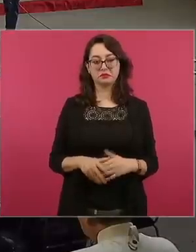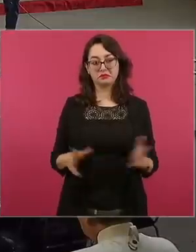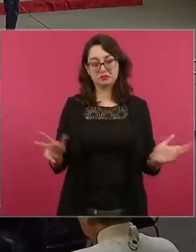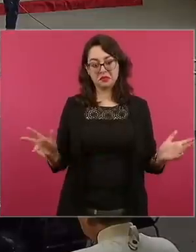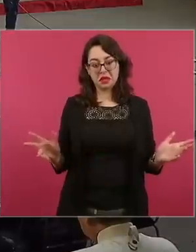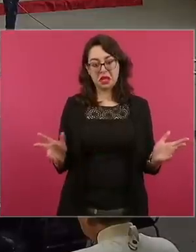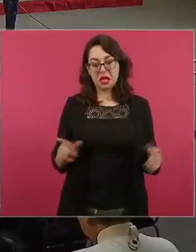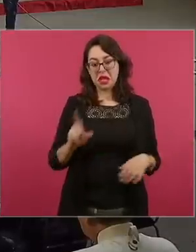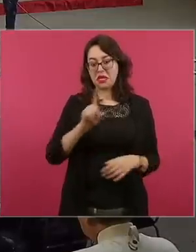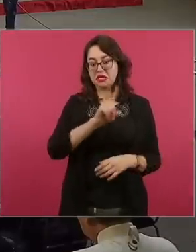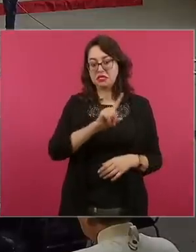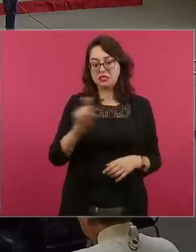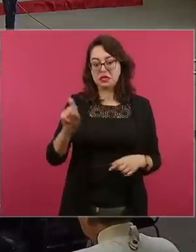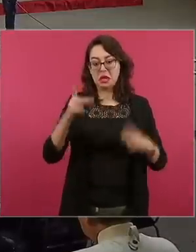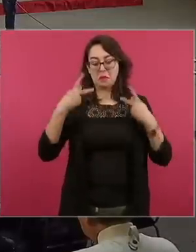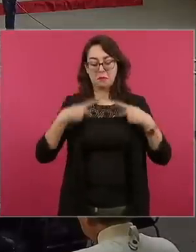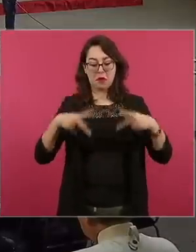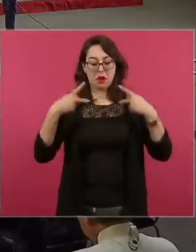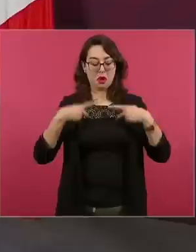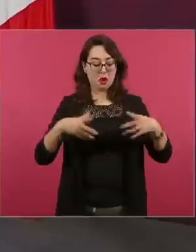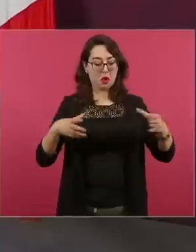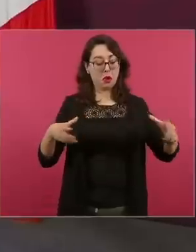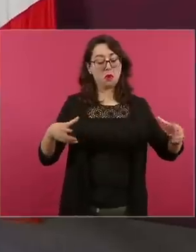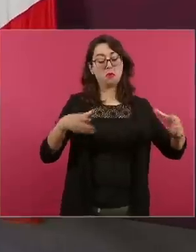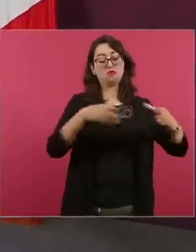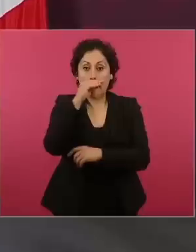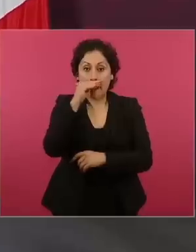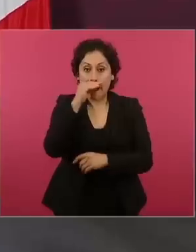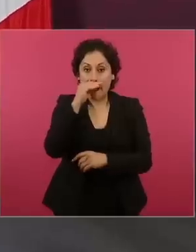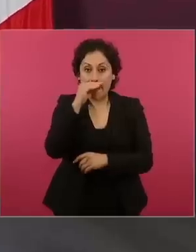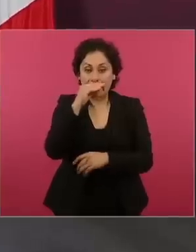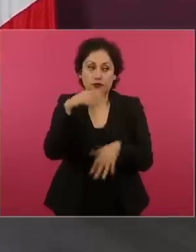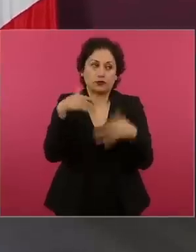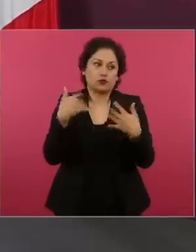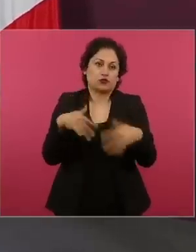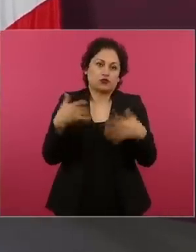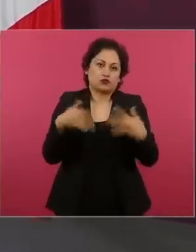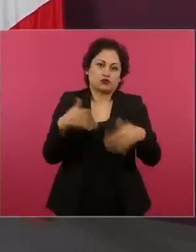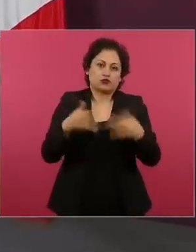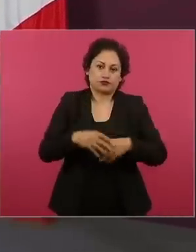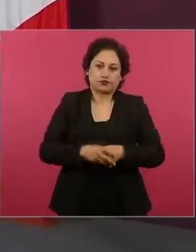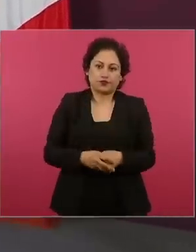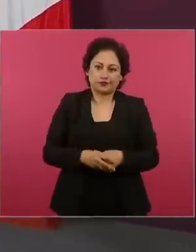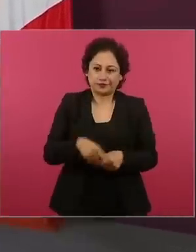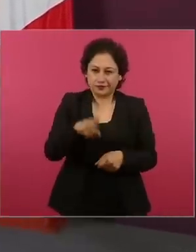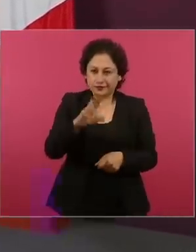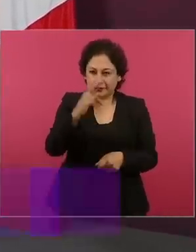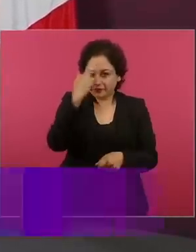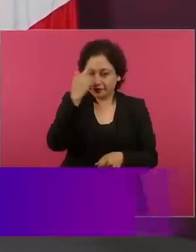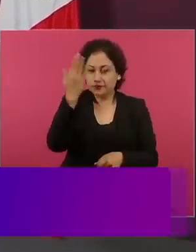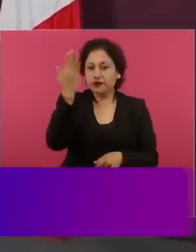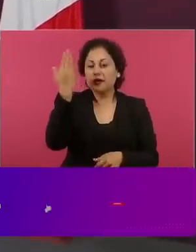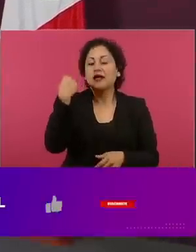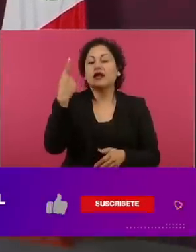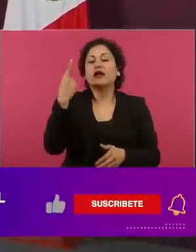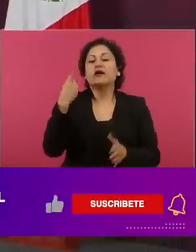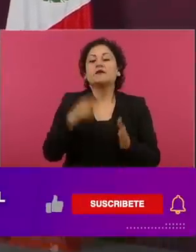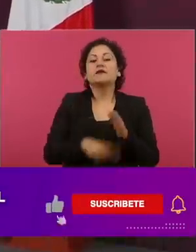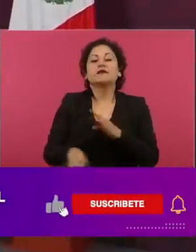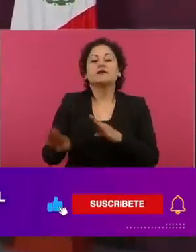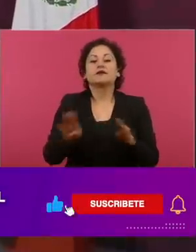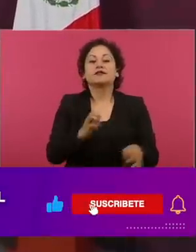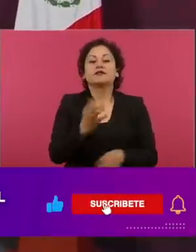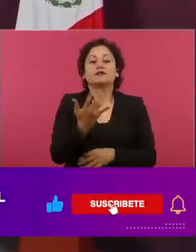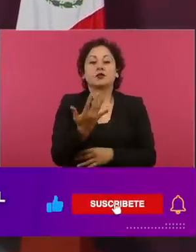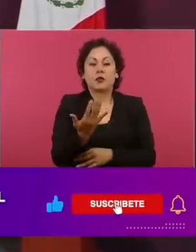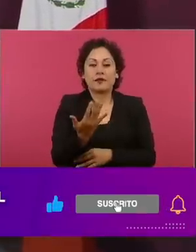pseudos intelectuales a finales de los años 50 y de los principios de los